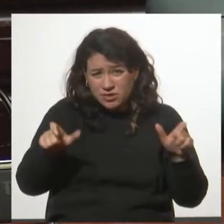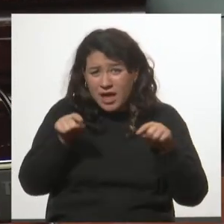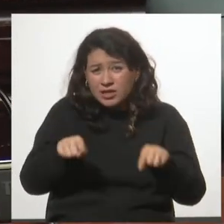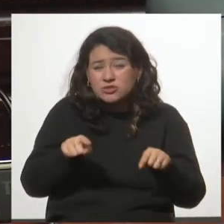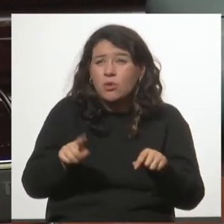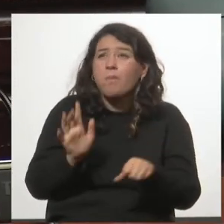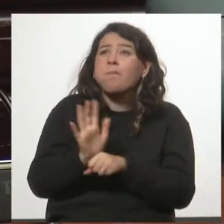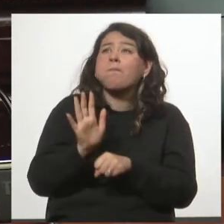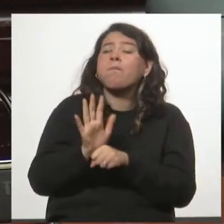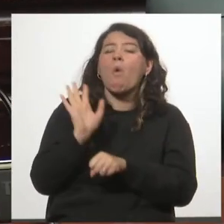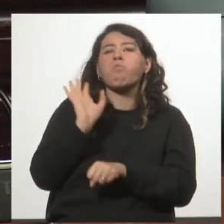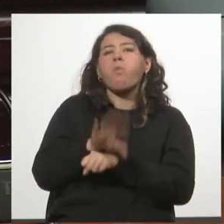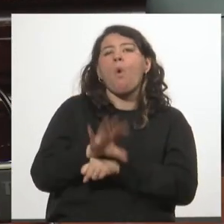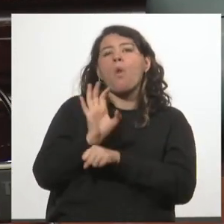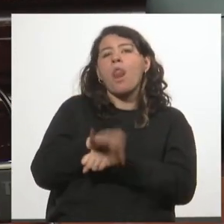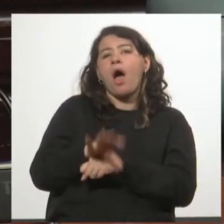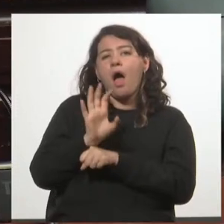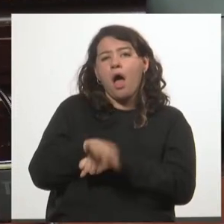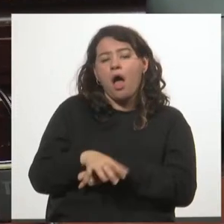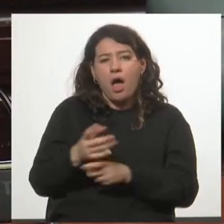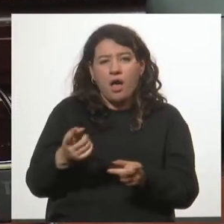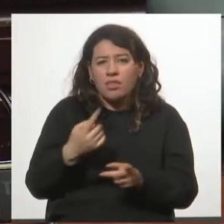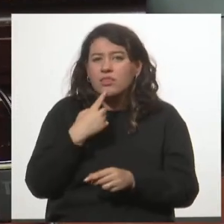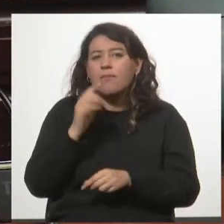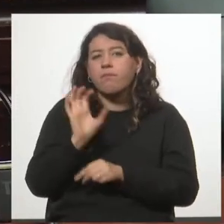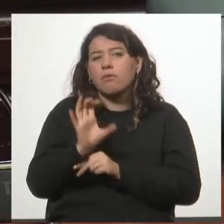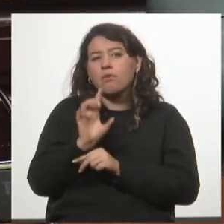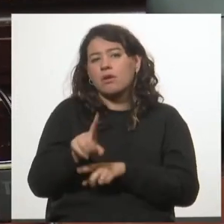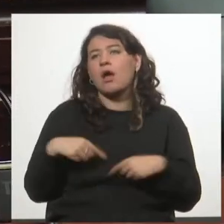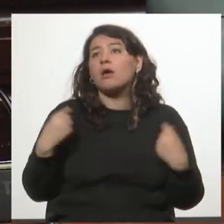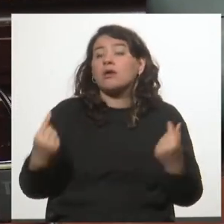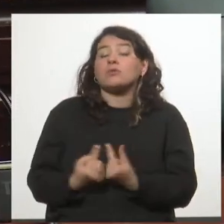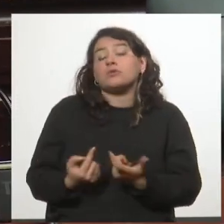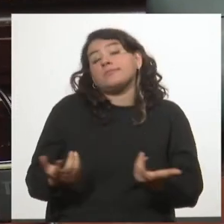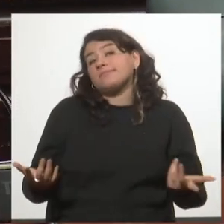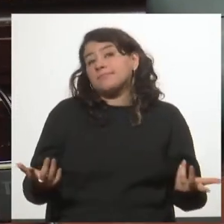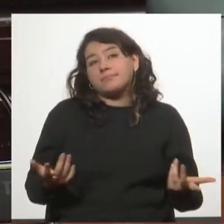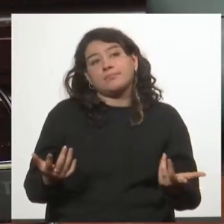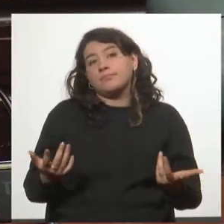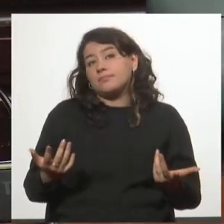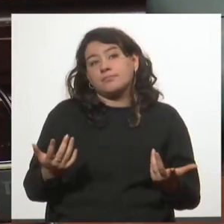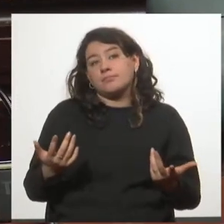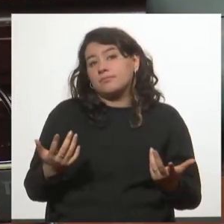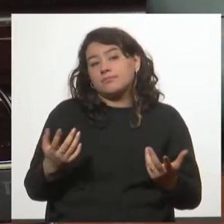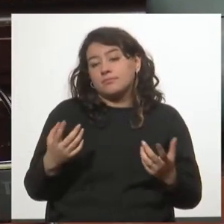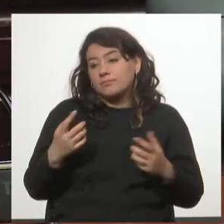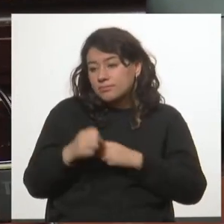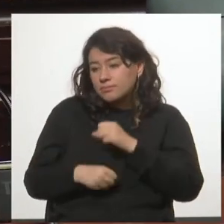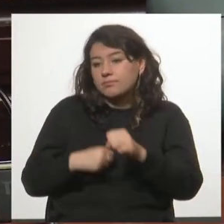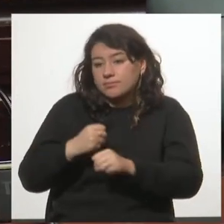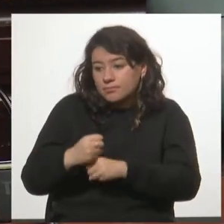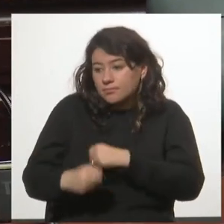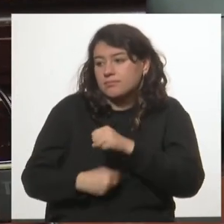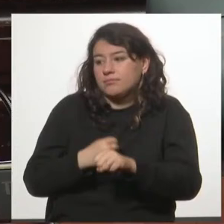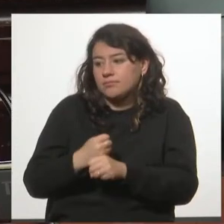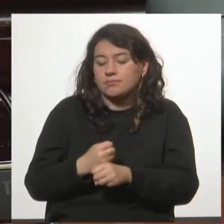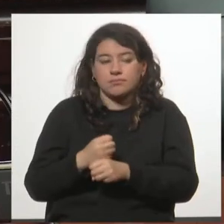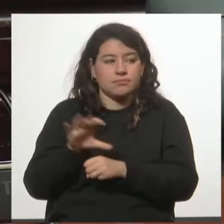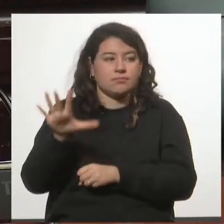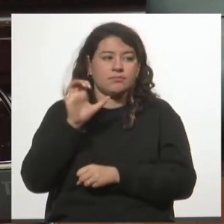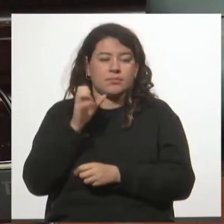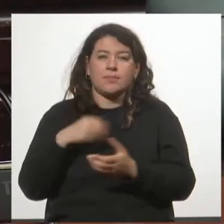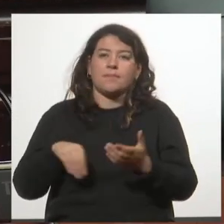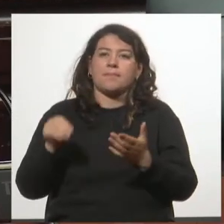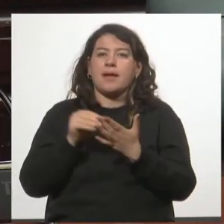más una burla más a la que nos han sometido durante tanto tiempo de todo lo que se ha hablado